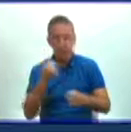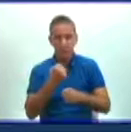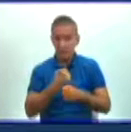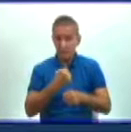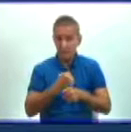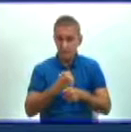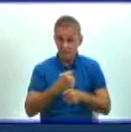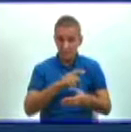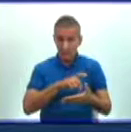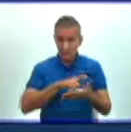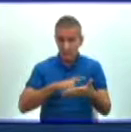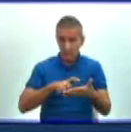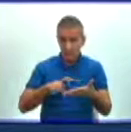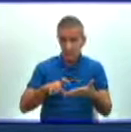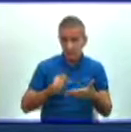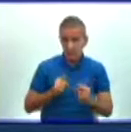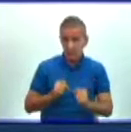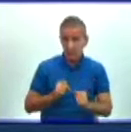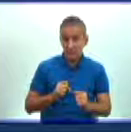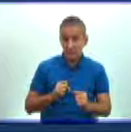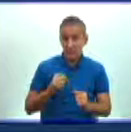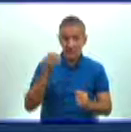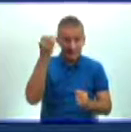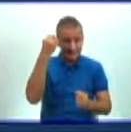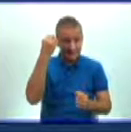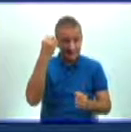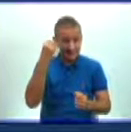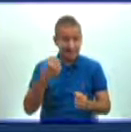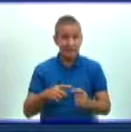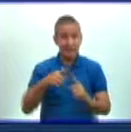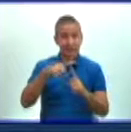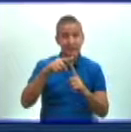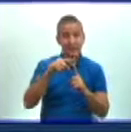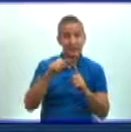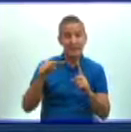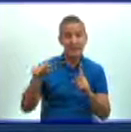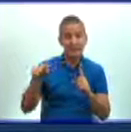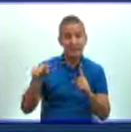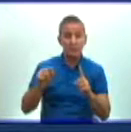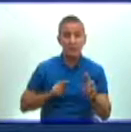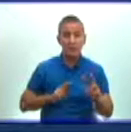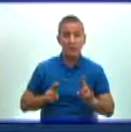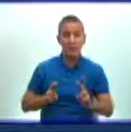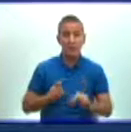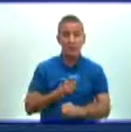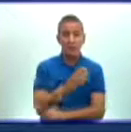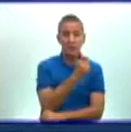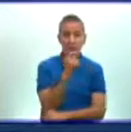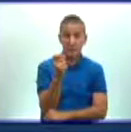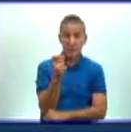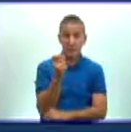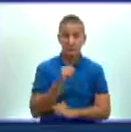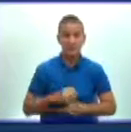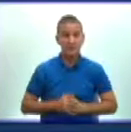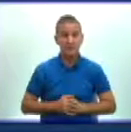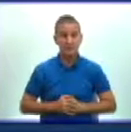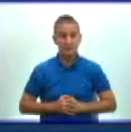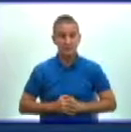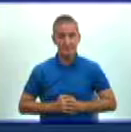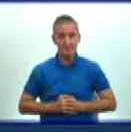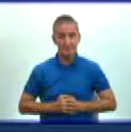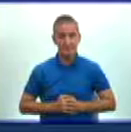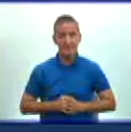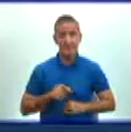el texto teniendo en cuenta la temática que orientó el maestro.